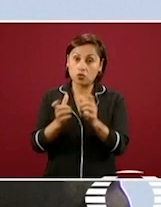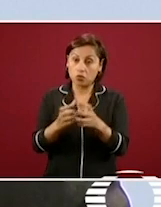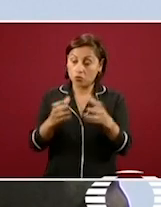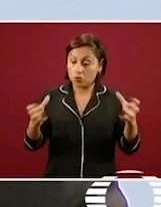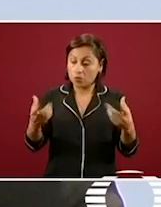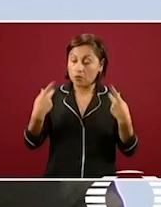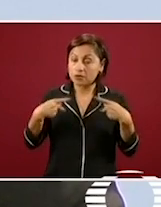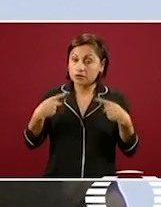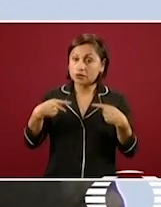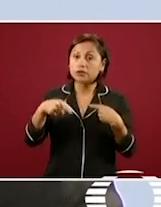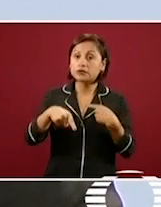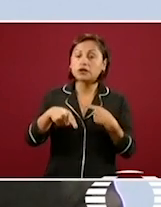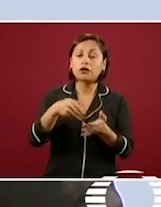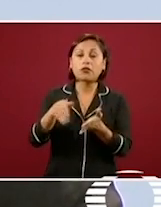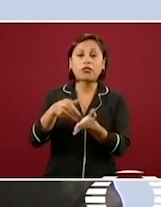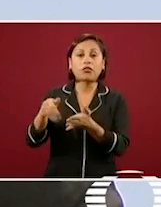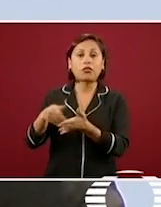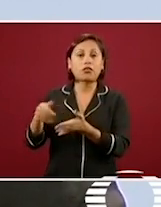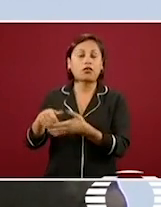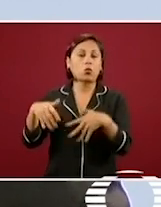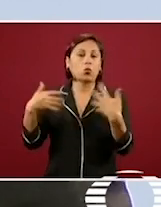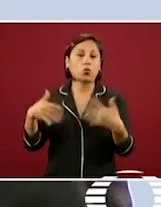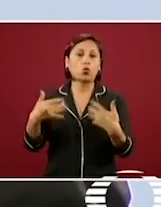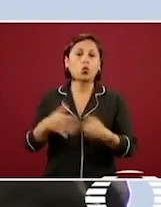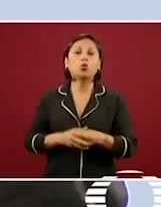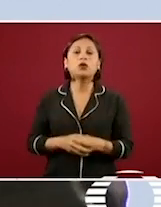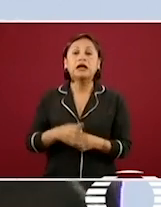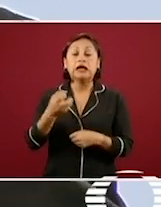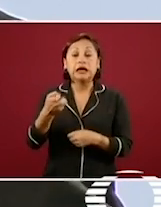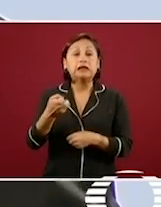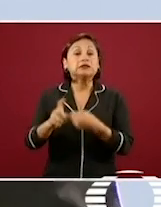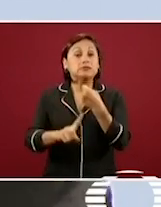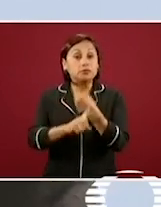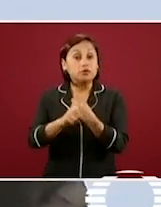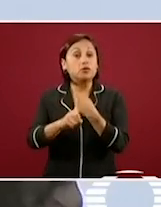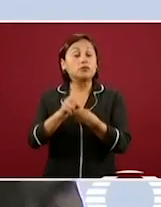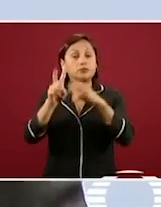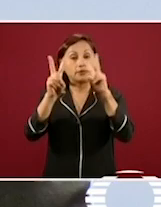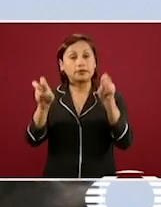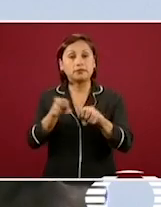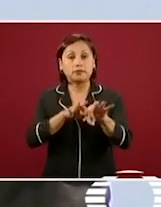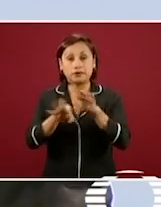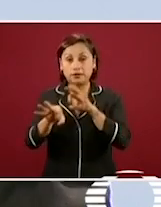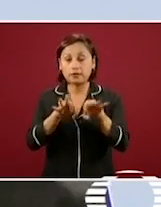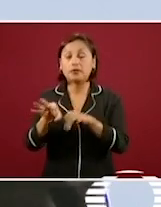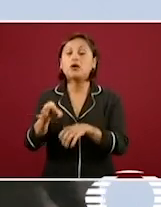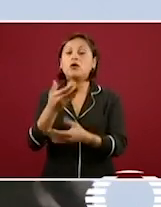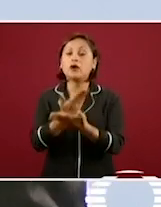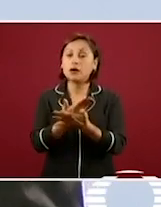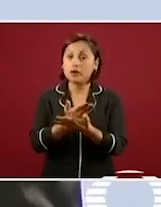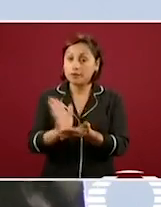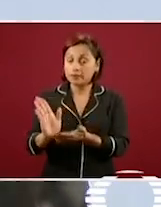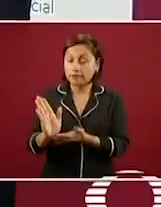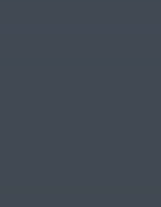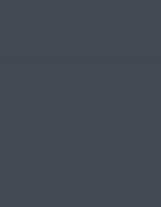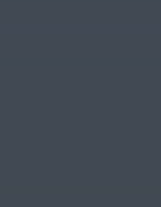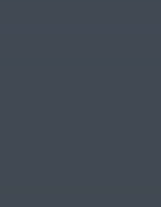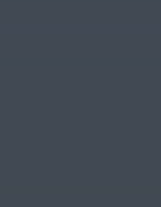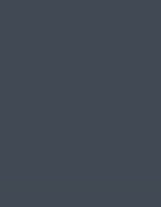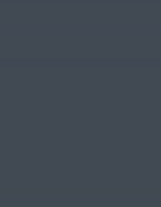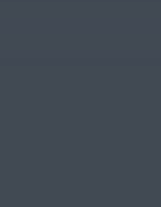ese modelo sobrepasando la normatividad y el outsourcing mal utilizado podría ser perseguido como crimen organizado